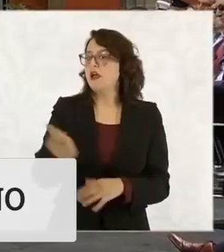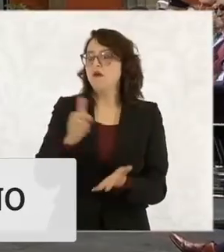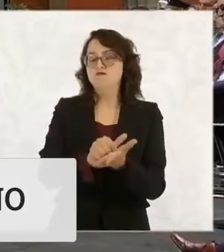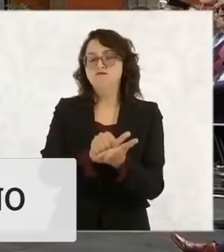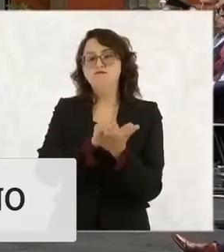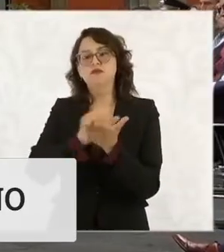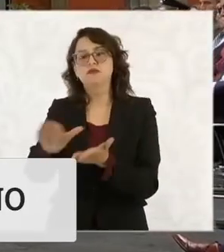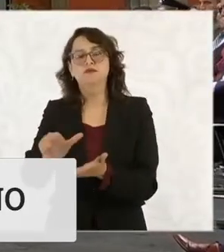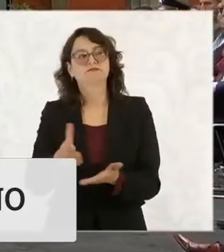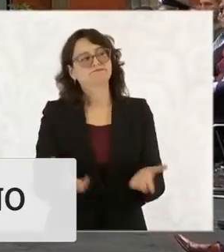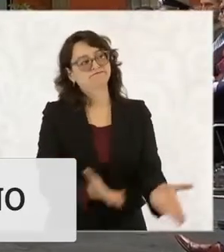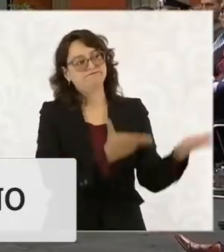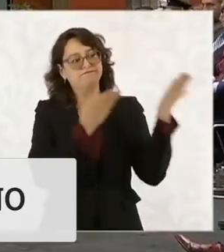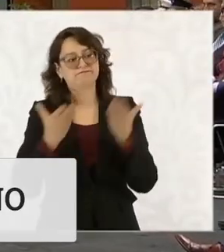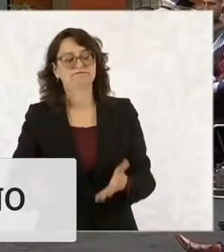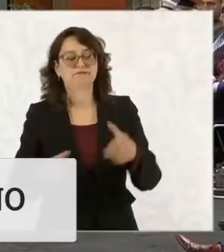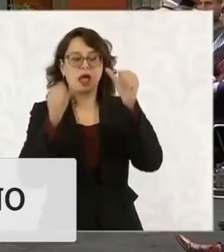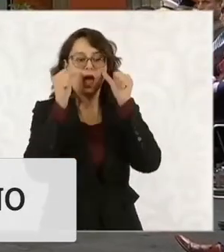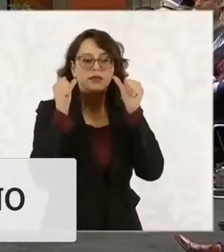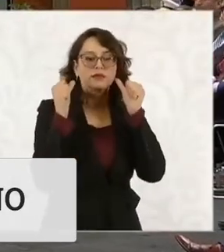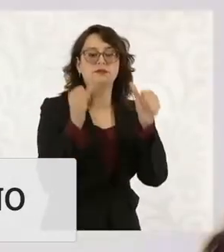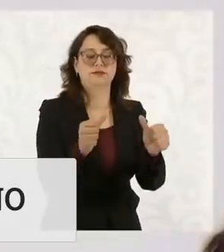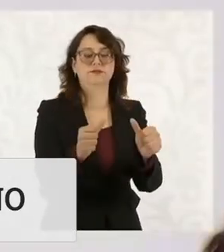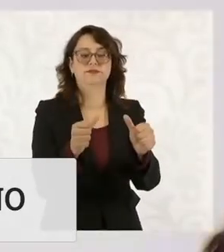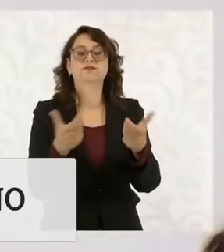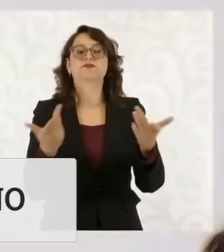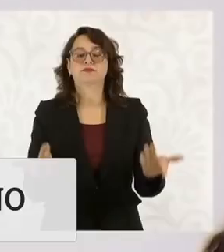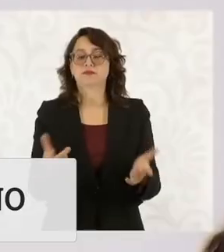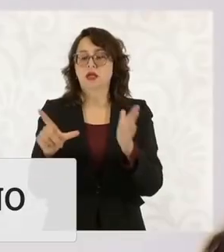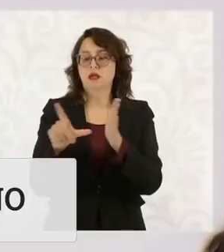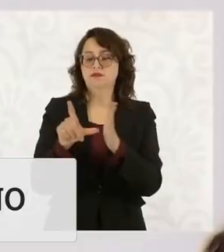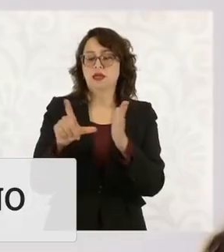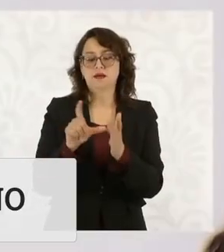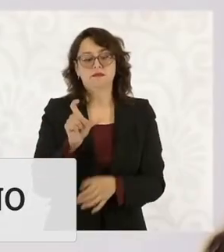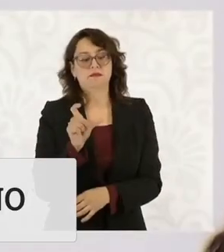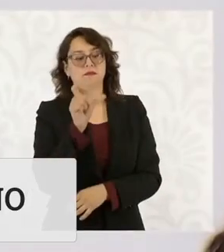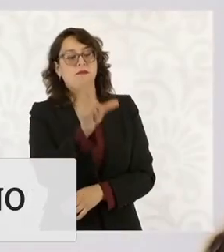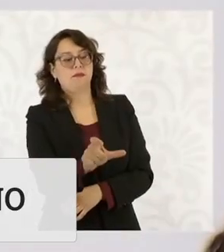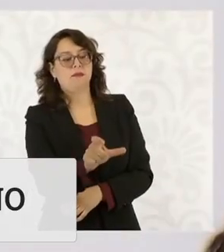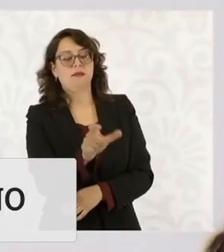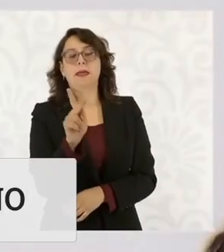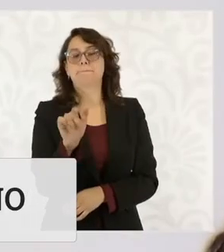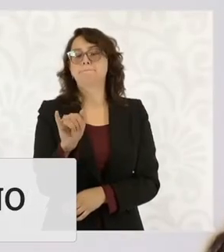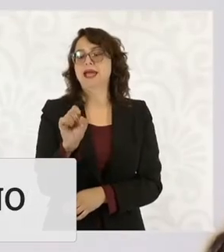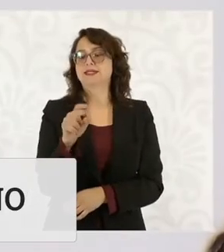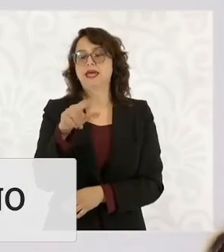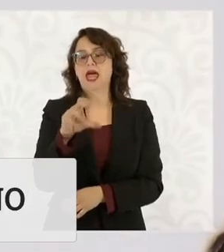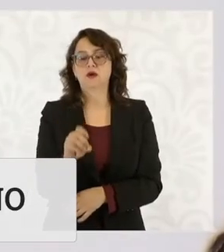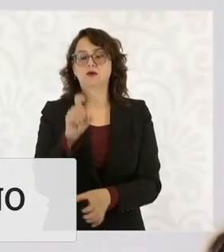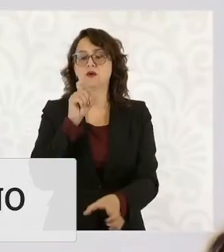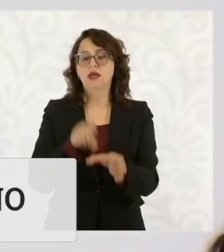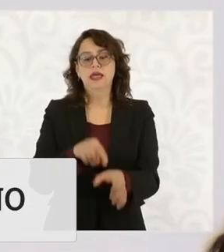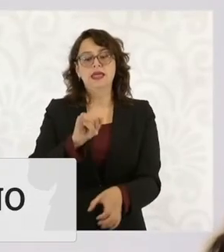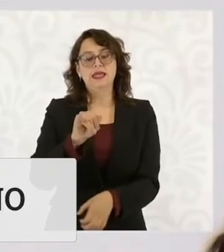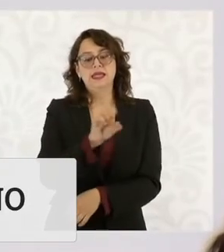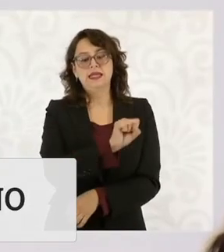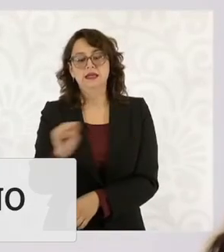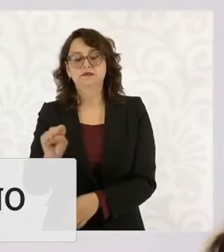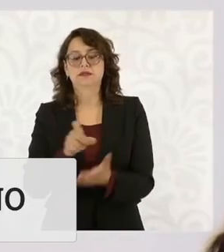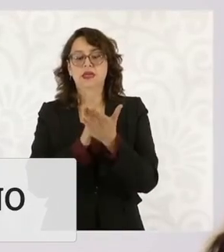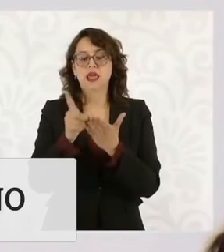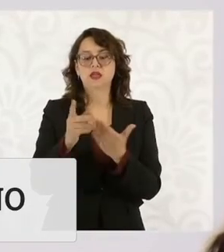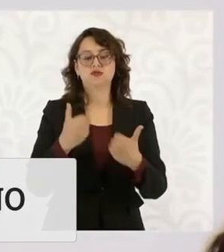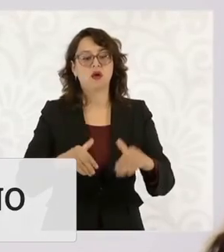deportados desde Estados Unidos. Les otorgamos la tarjeta paisano, inscripción al IMSS, acceso a la